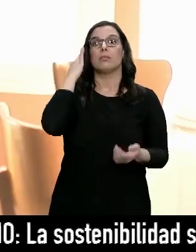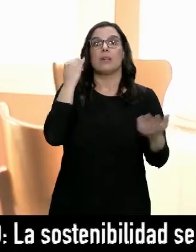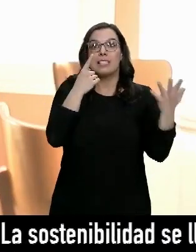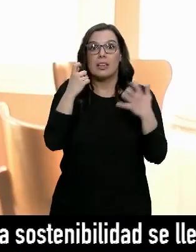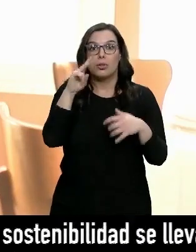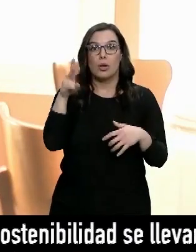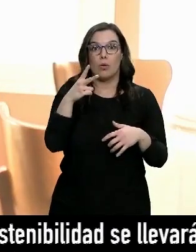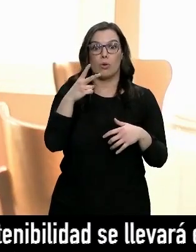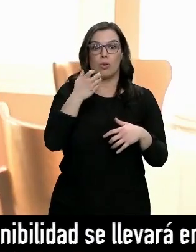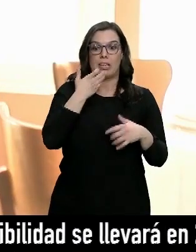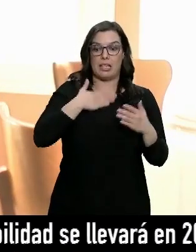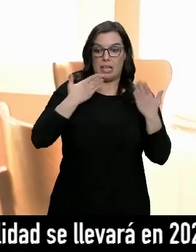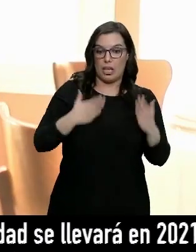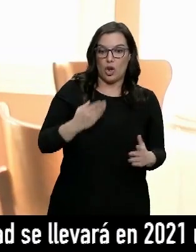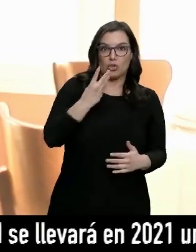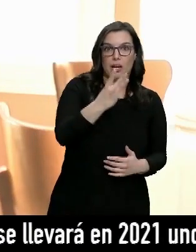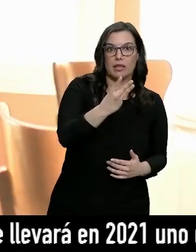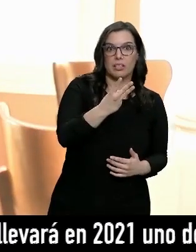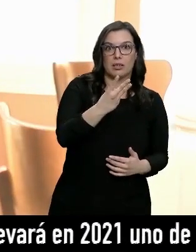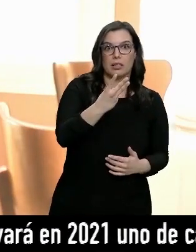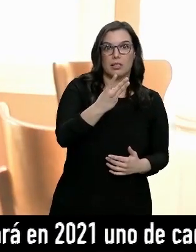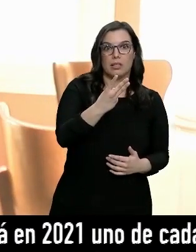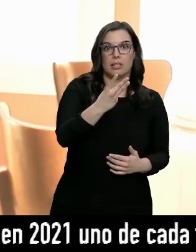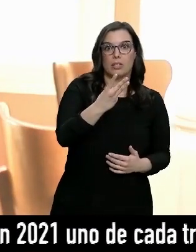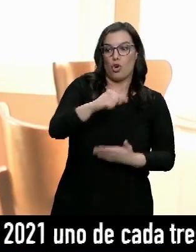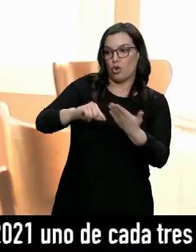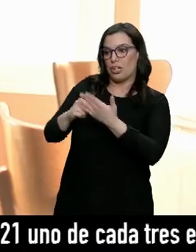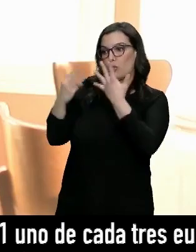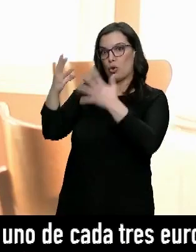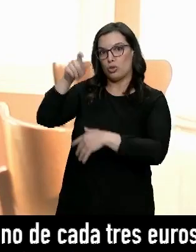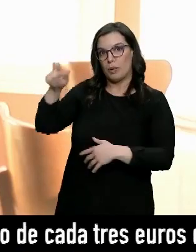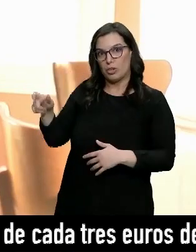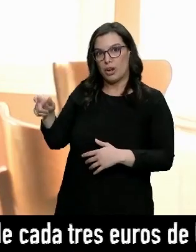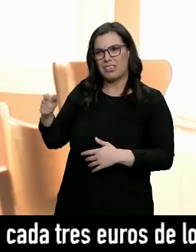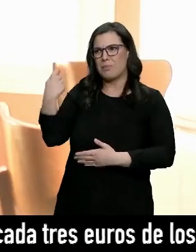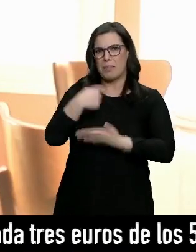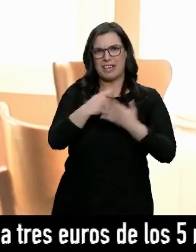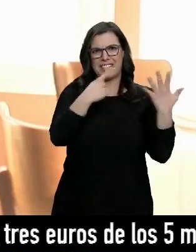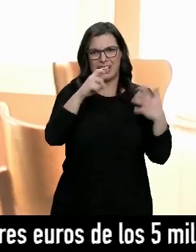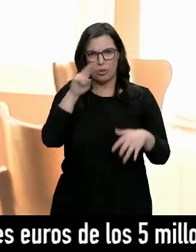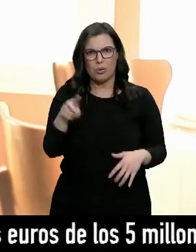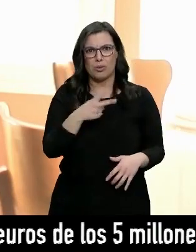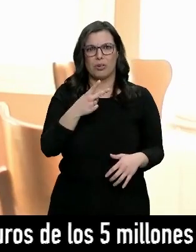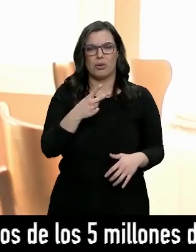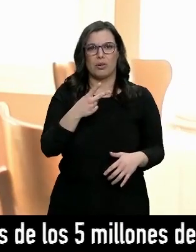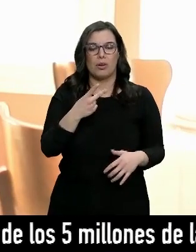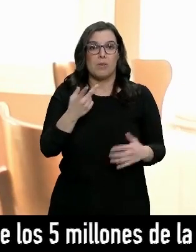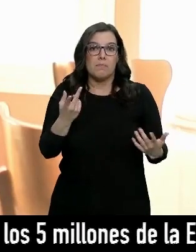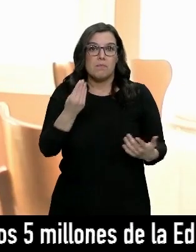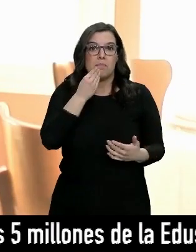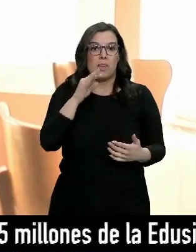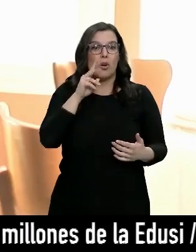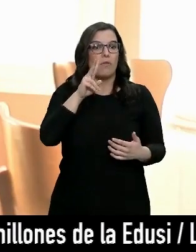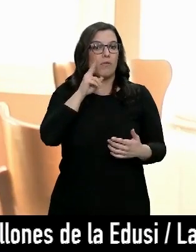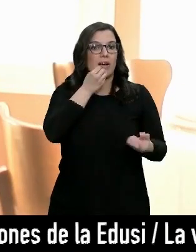sea, un padre de familia con 3 hijos, creador de 8 puestos de trabajo, merece cobrar 600 euros. ¿Por qué no coges mi declaración